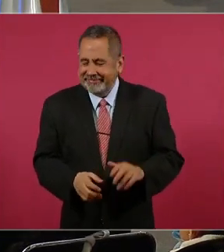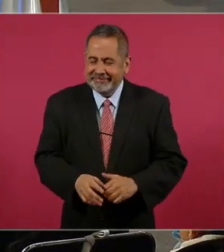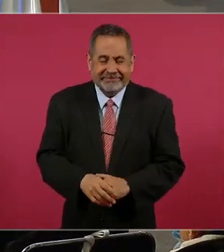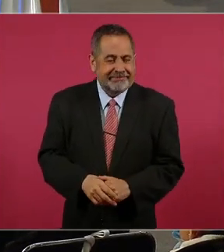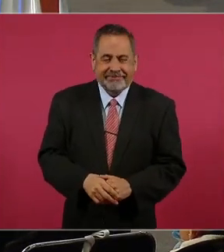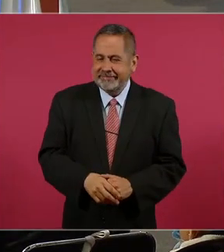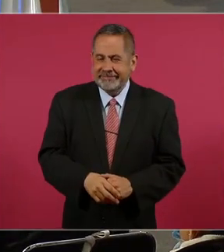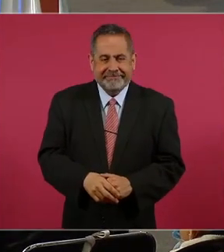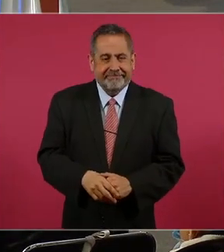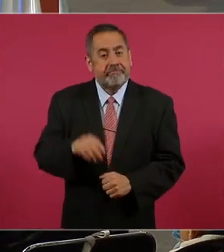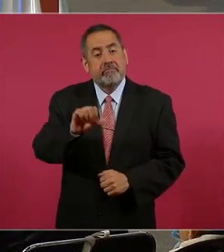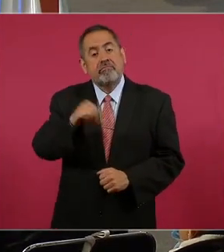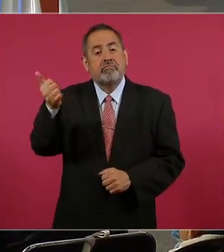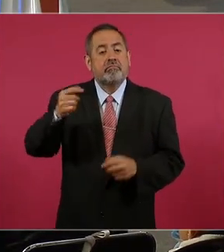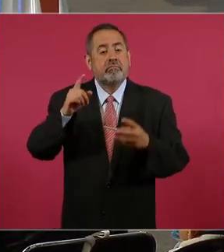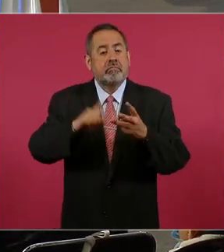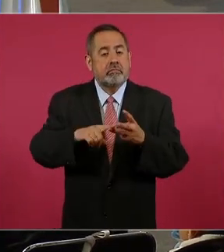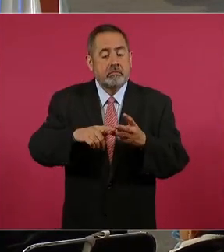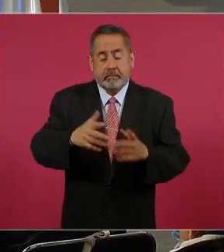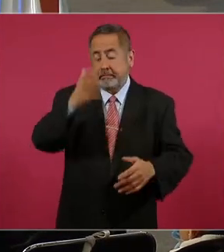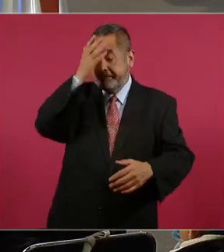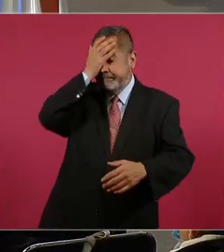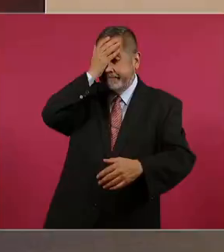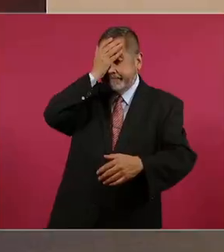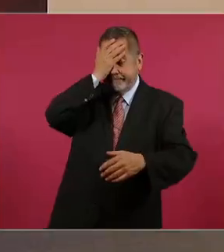¿Quién más? ¡Uy!